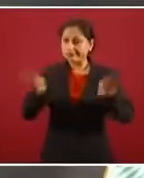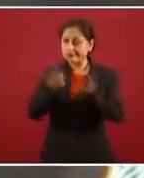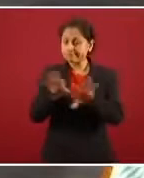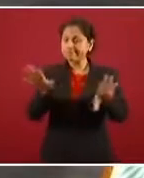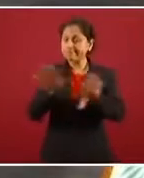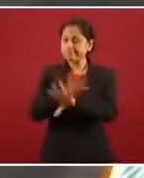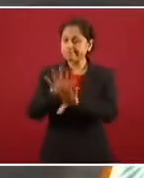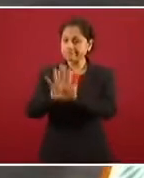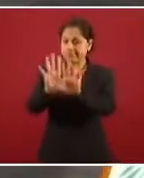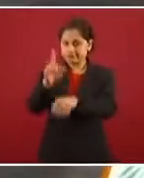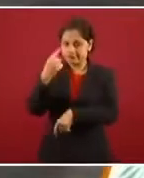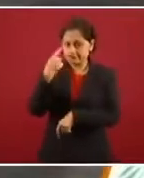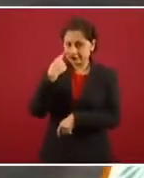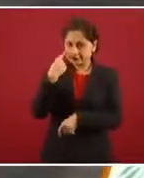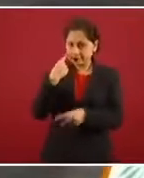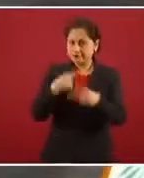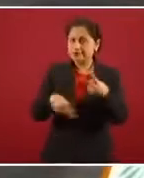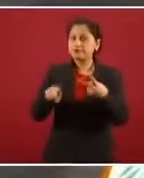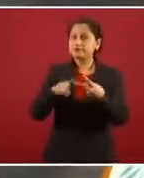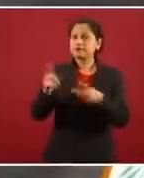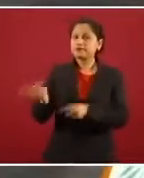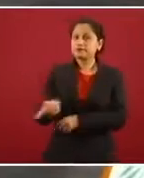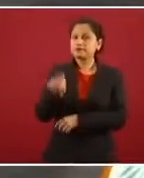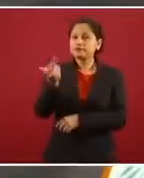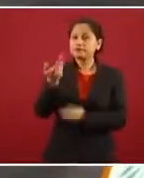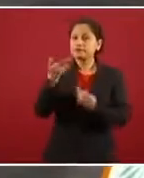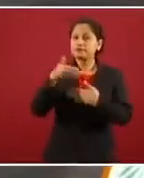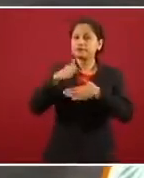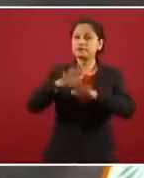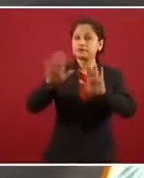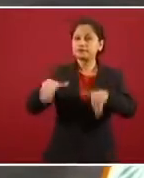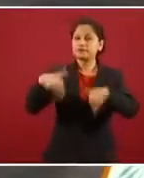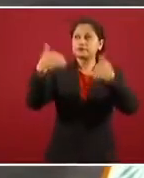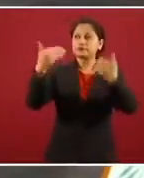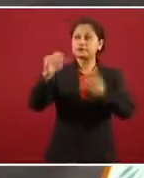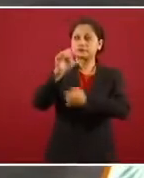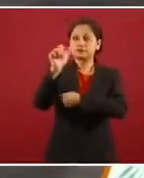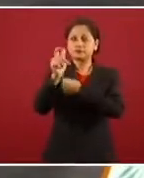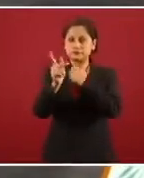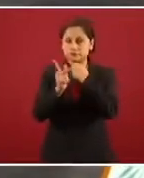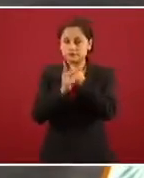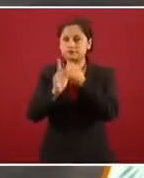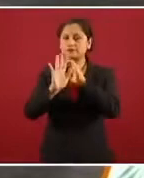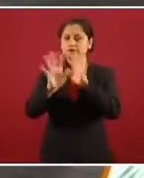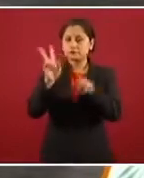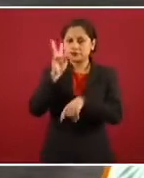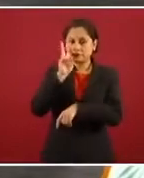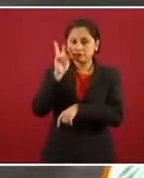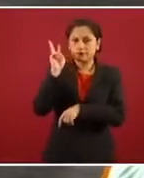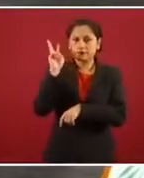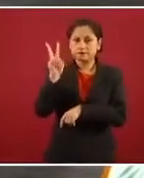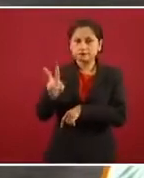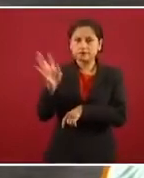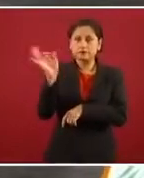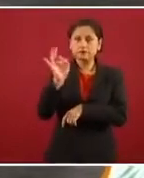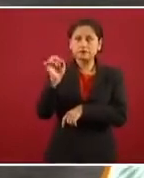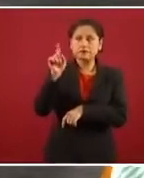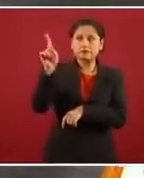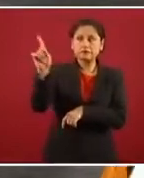a esa circunstancia, el entorno exterior. Ya vimos que el aleteo de la mariposa nos puede pegar